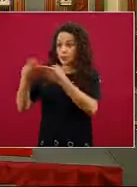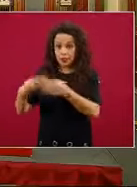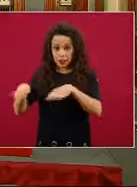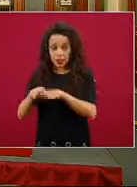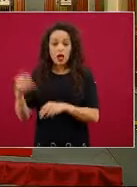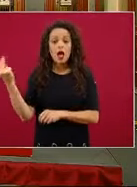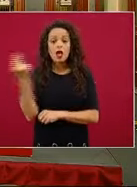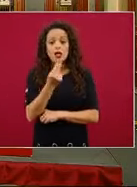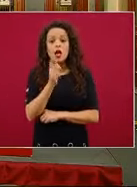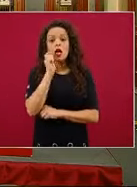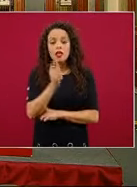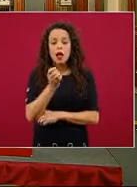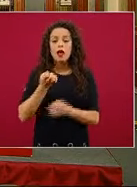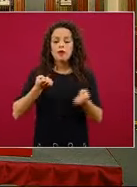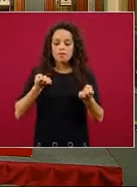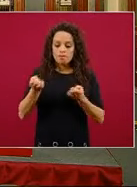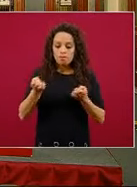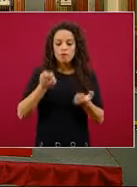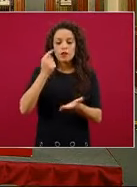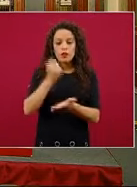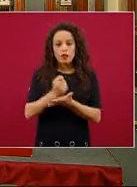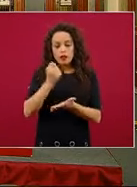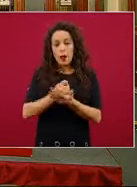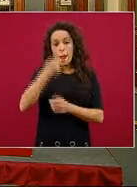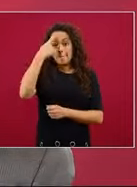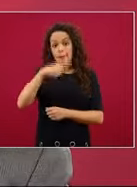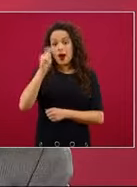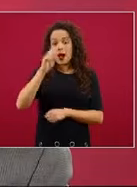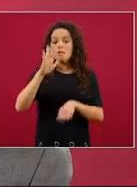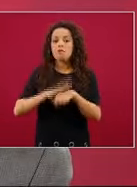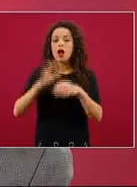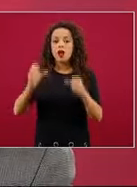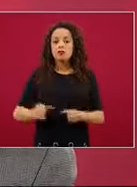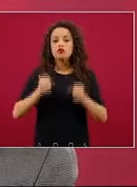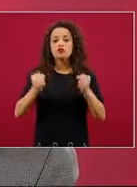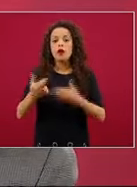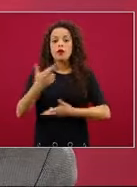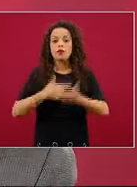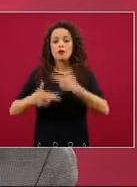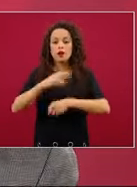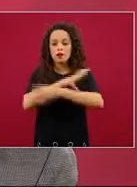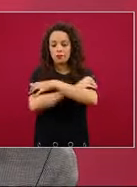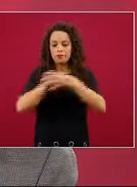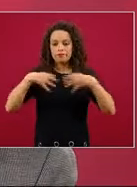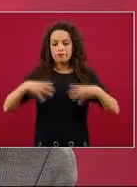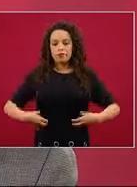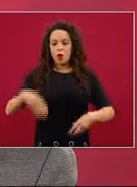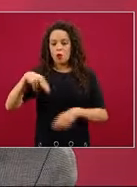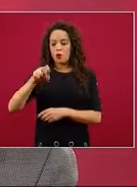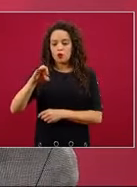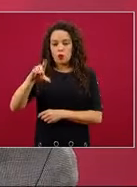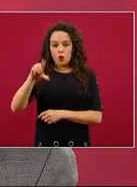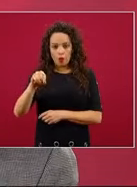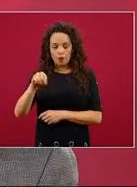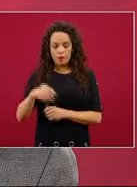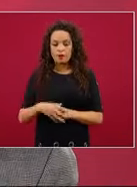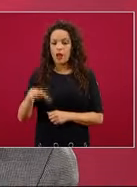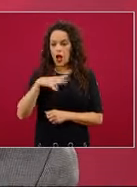y esto se logra a través de la rehabilitación. Por supuesto, durante el periodo de internamiento se hacen algunos ejercicios de